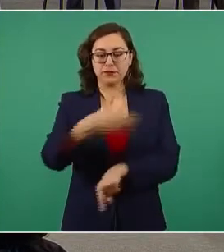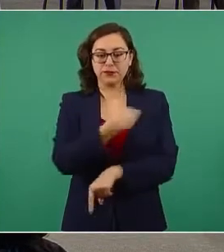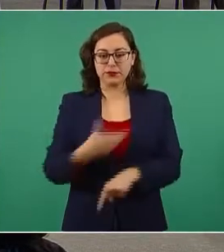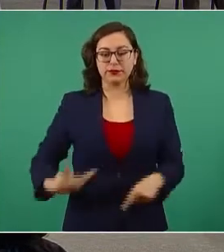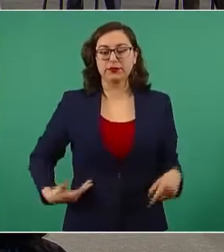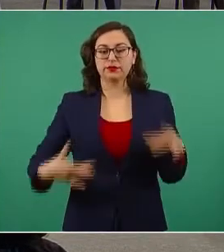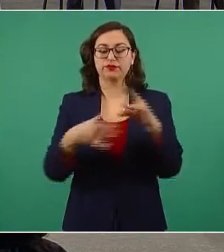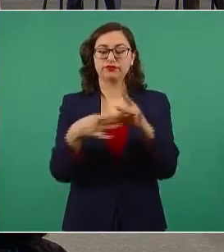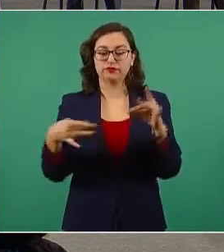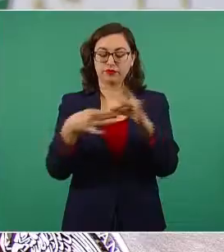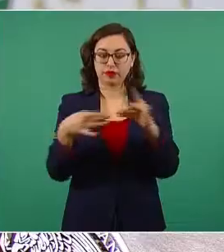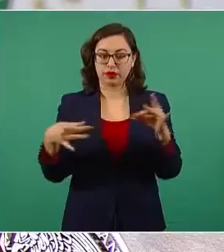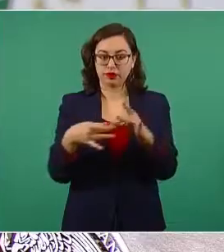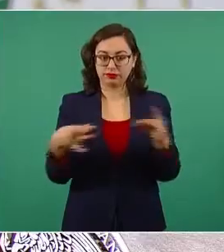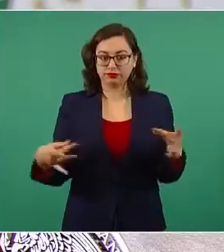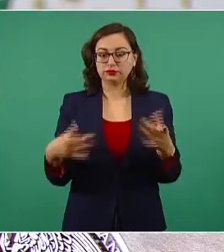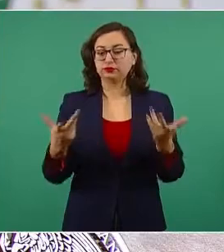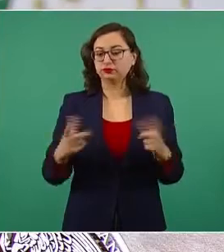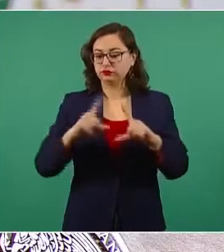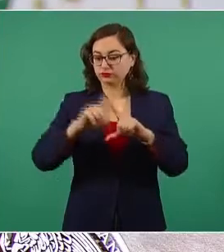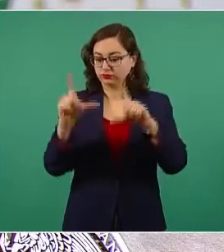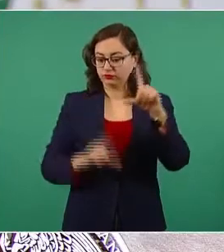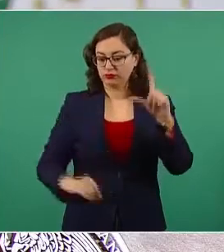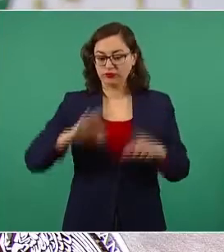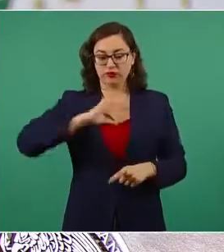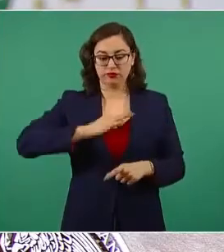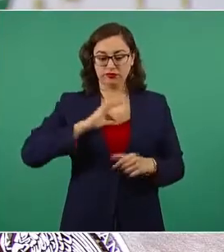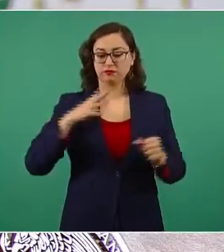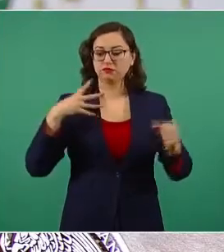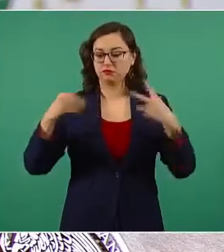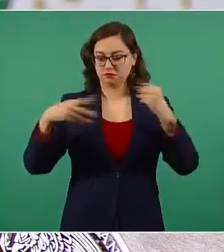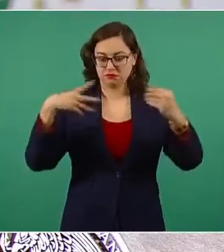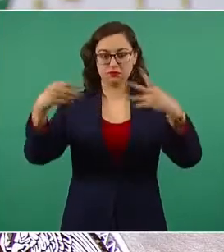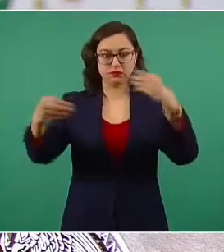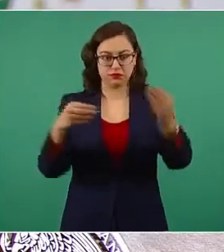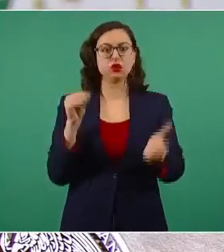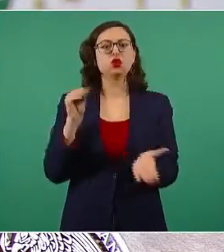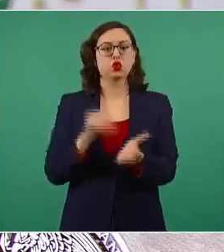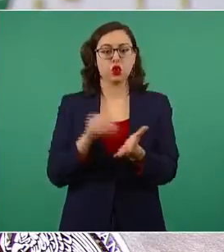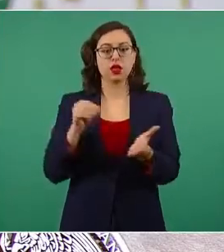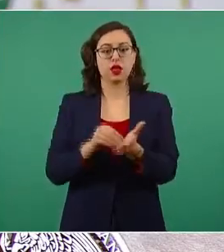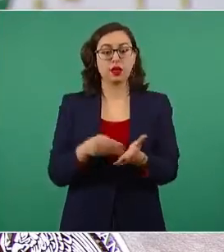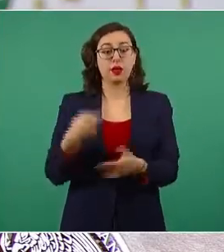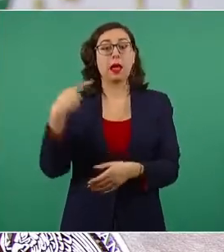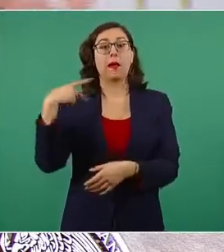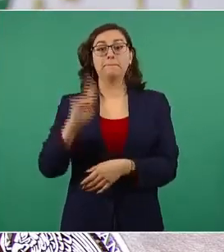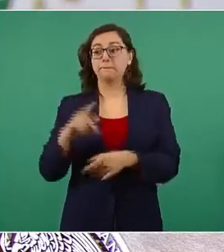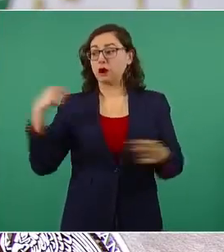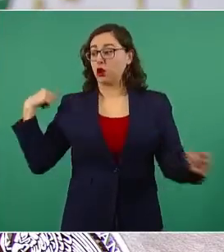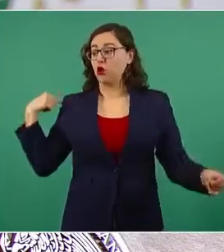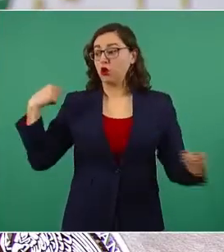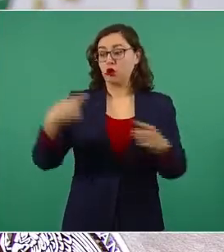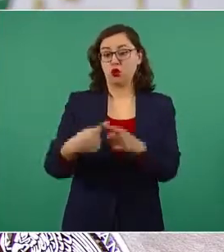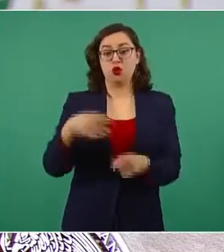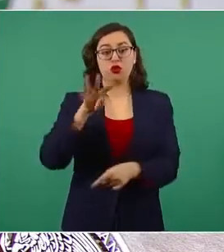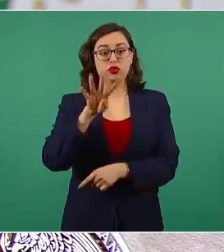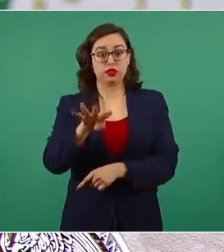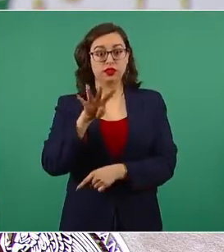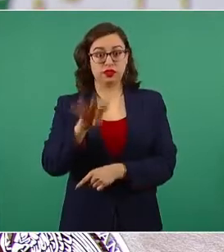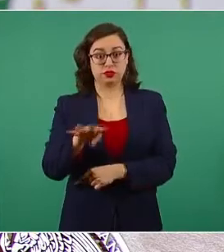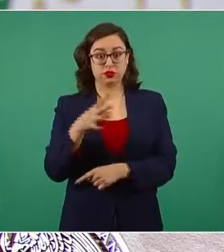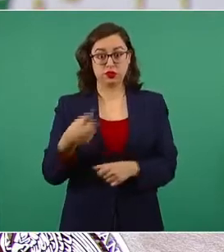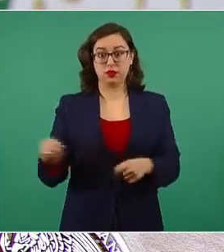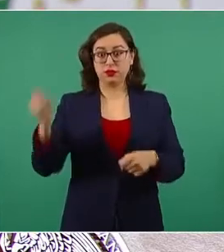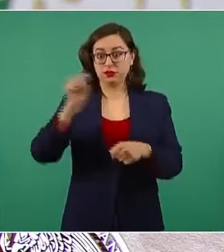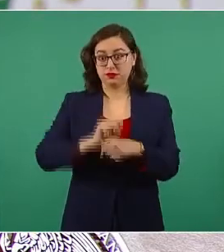epidemia de COVID-19, aunque persiste, lleva ya 19 semanas consecutivas a la baja y estamos en la semana número 20